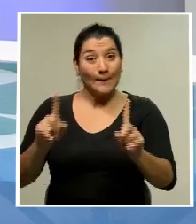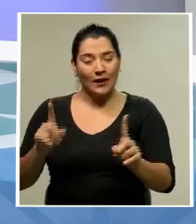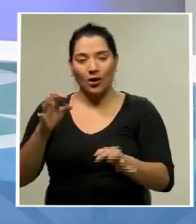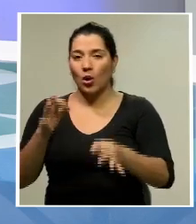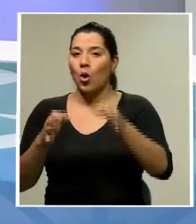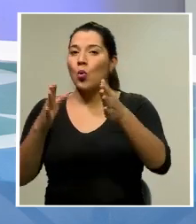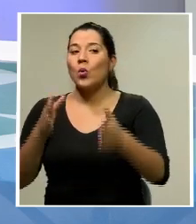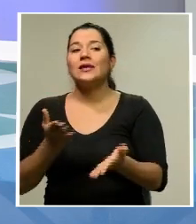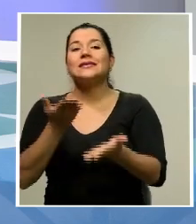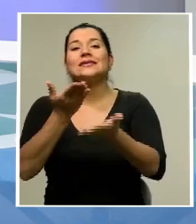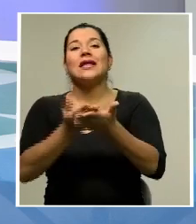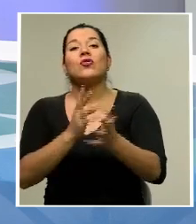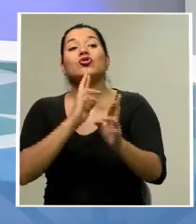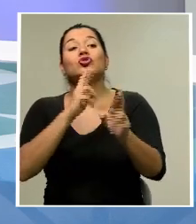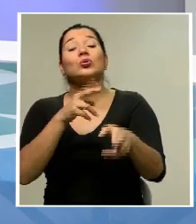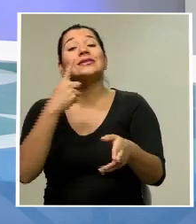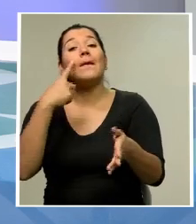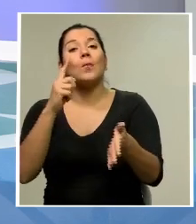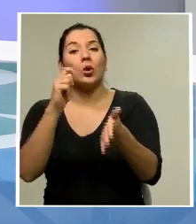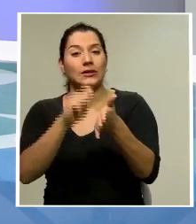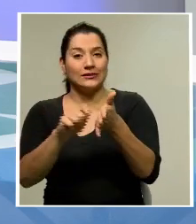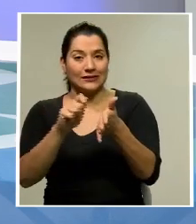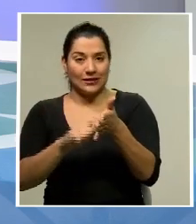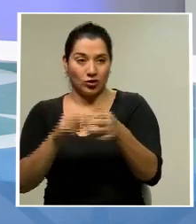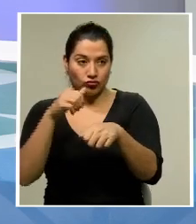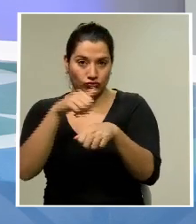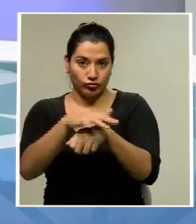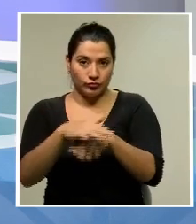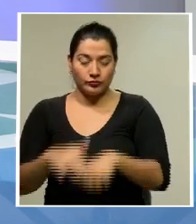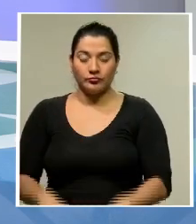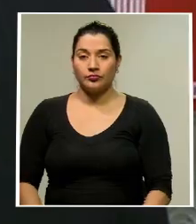resolución vía escrito.